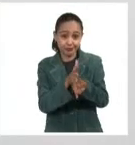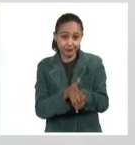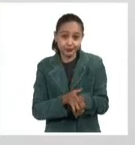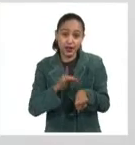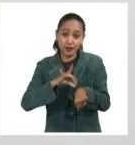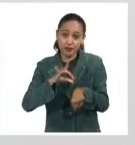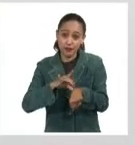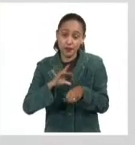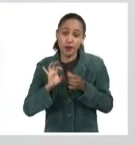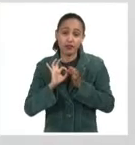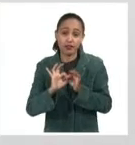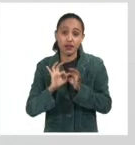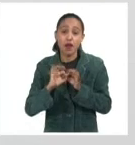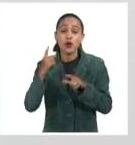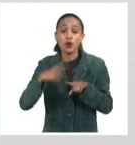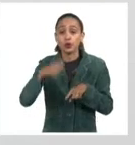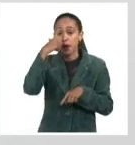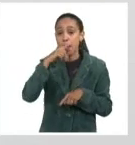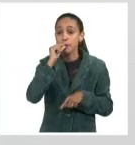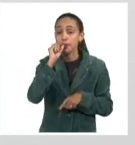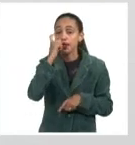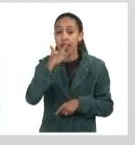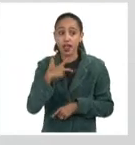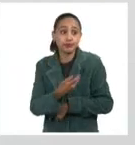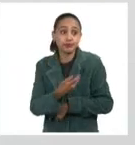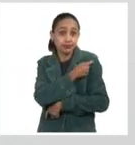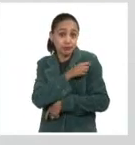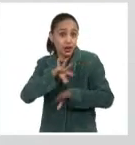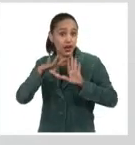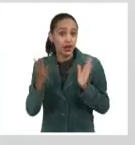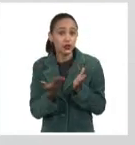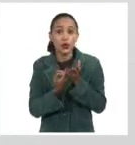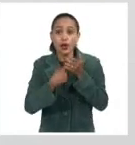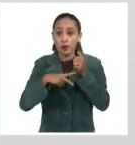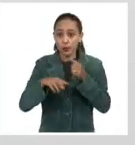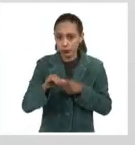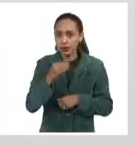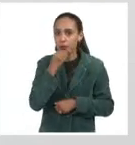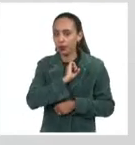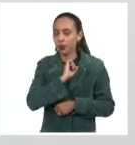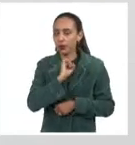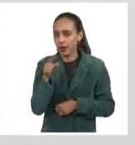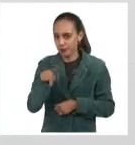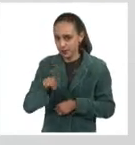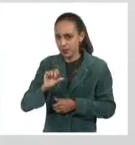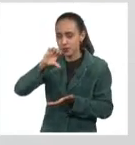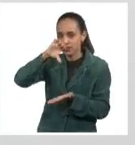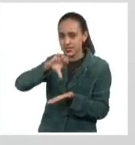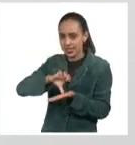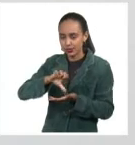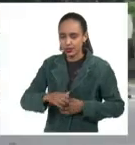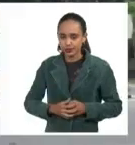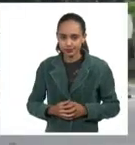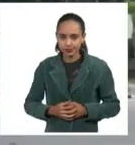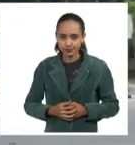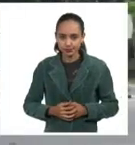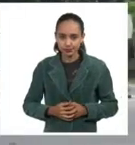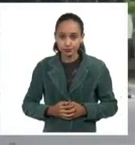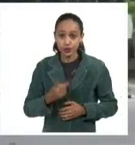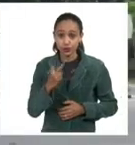vacunas contra el coronavirus que llegó a todas las provincias durante la campaña masiva de inmunización anti-COVID-19.